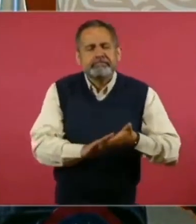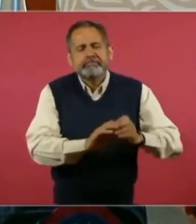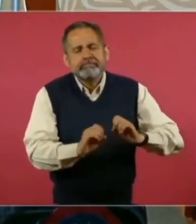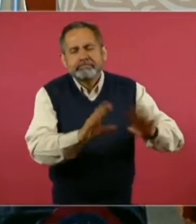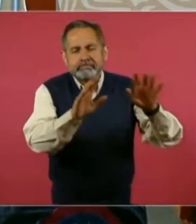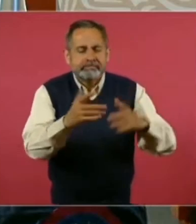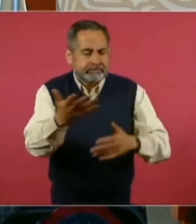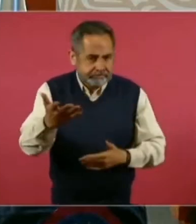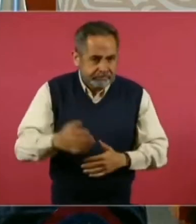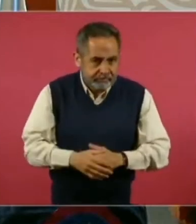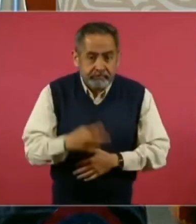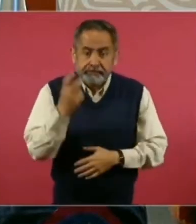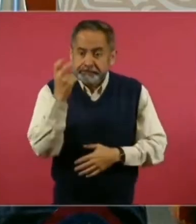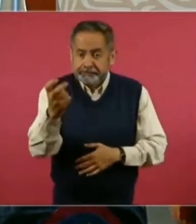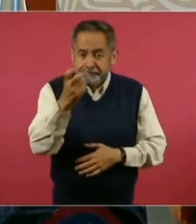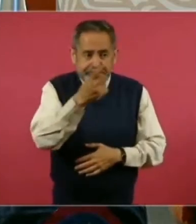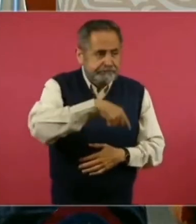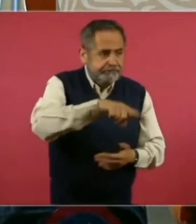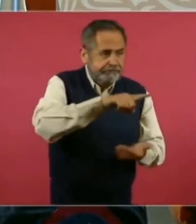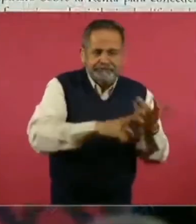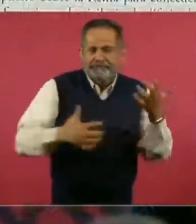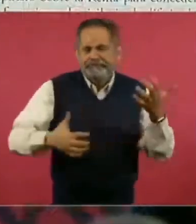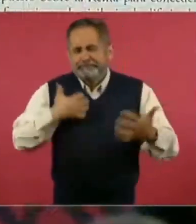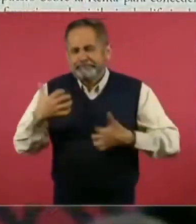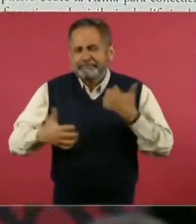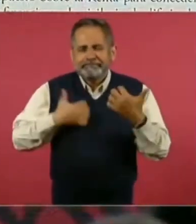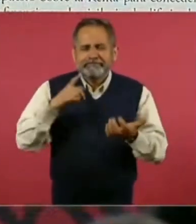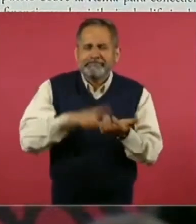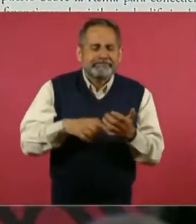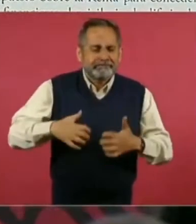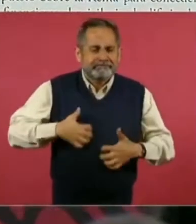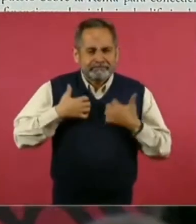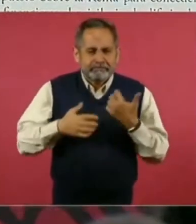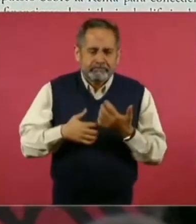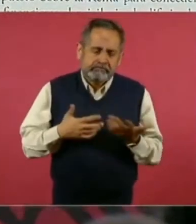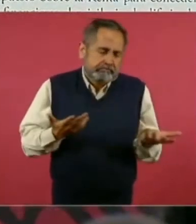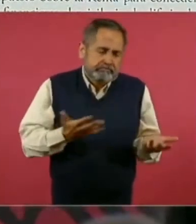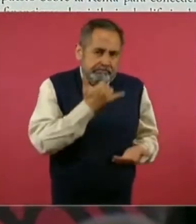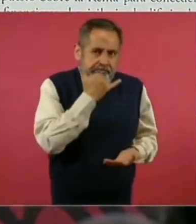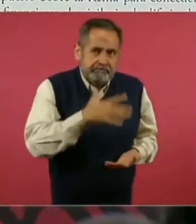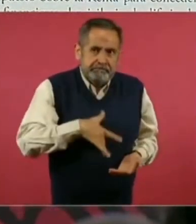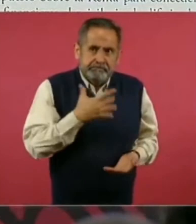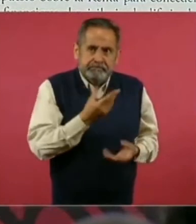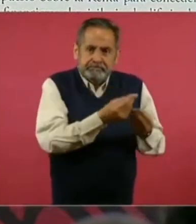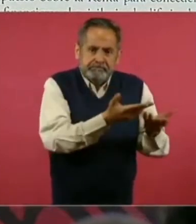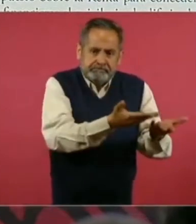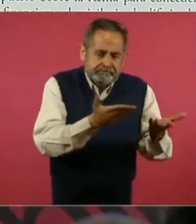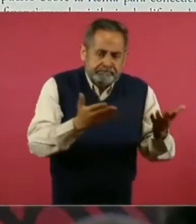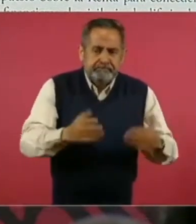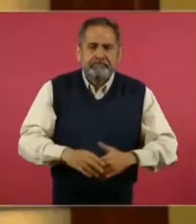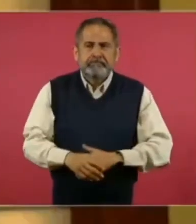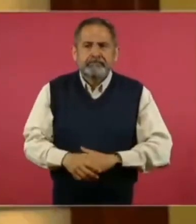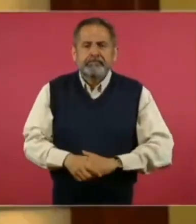Por eso es el enojo, pero ofrezco disculpa.